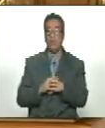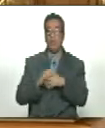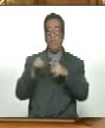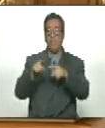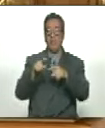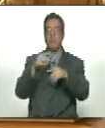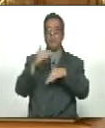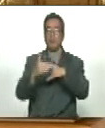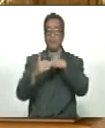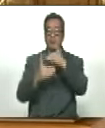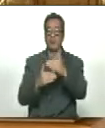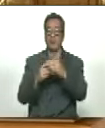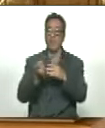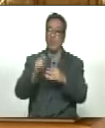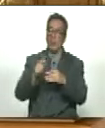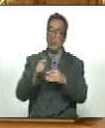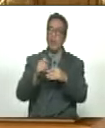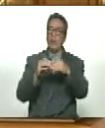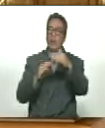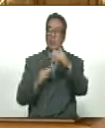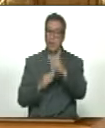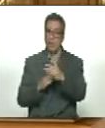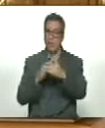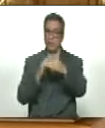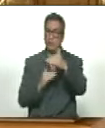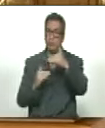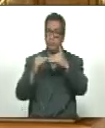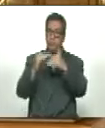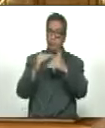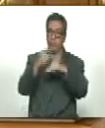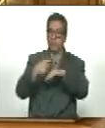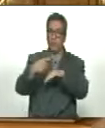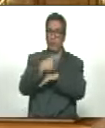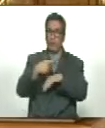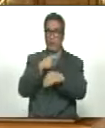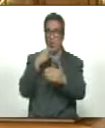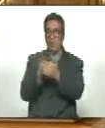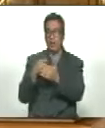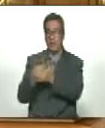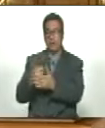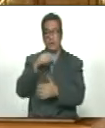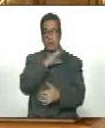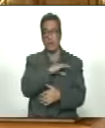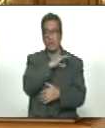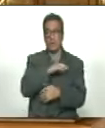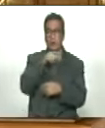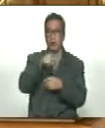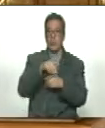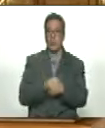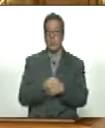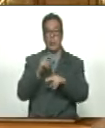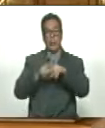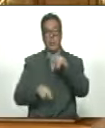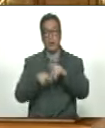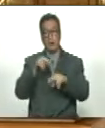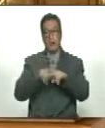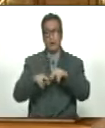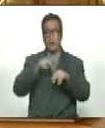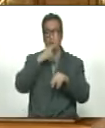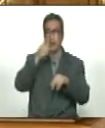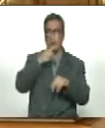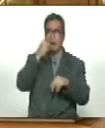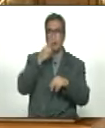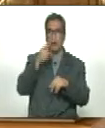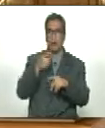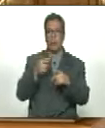va deteniendo cada mes la inflación, buscando la inversión social y sobre todo creando una política